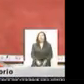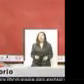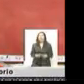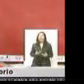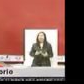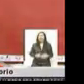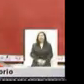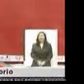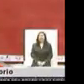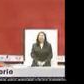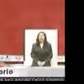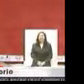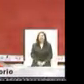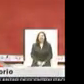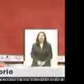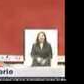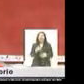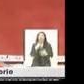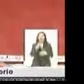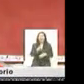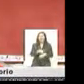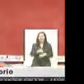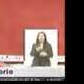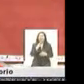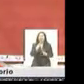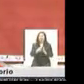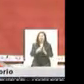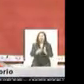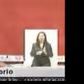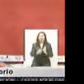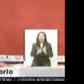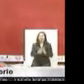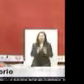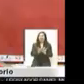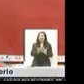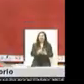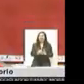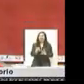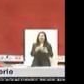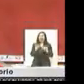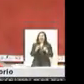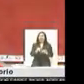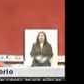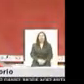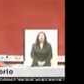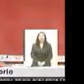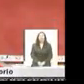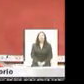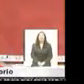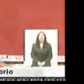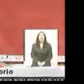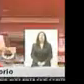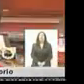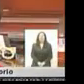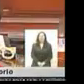armonizaba el acceso a la información pública de dicho Consejo con lo regulado en la Ley de Transparencia y Acceso a la Información Pública.